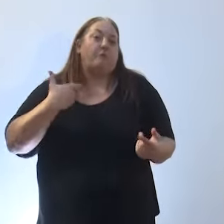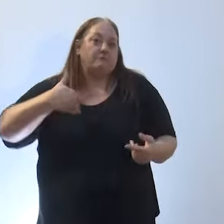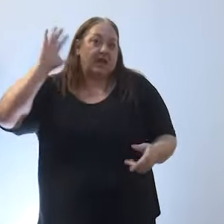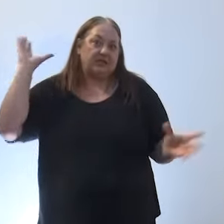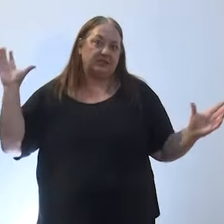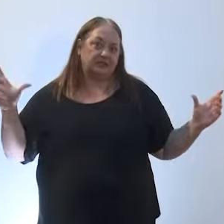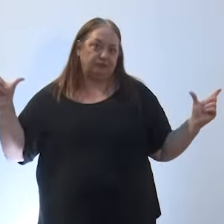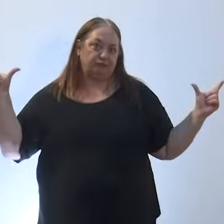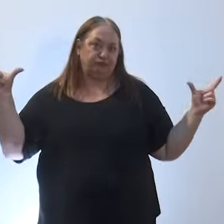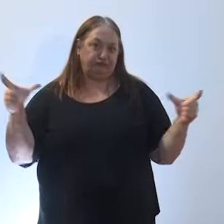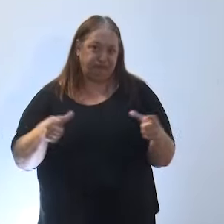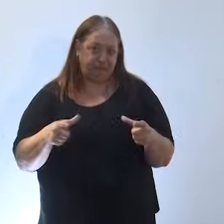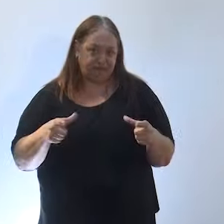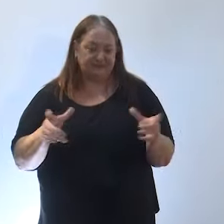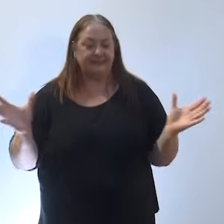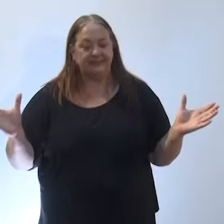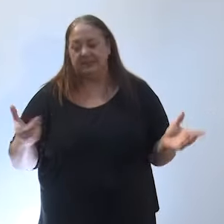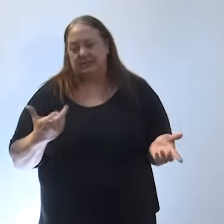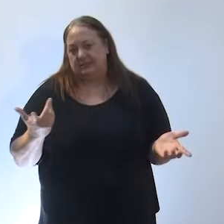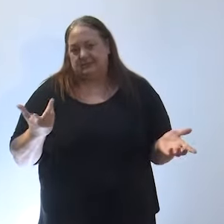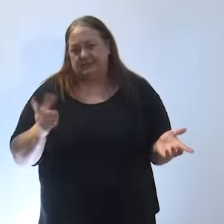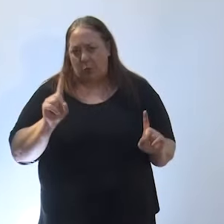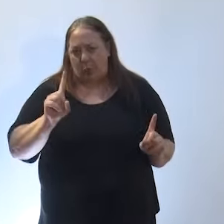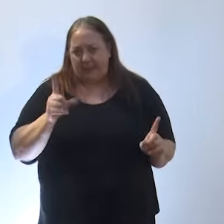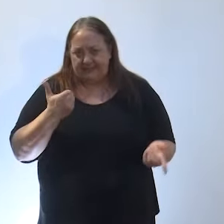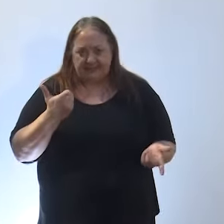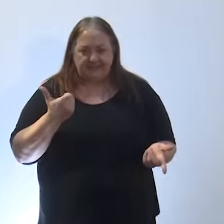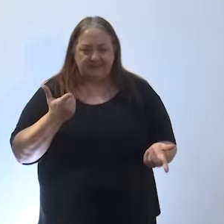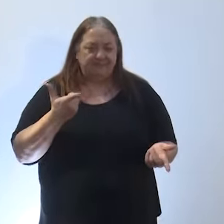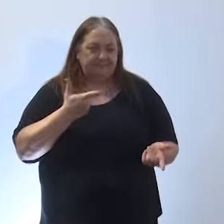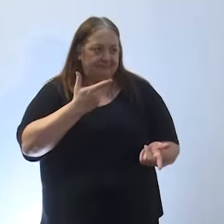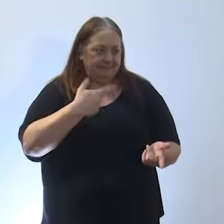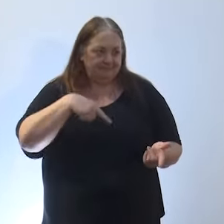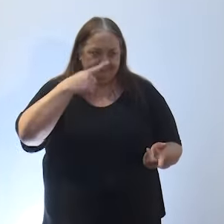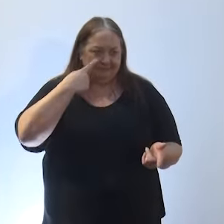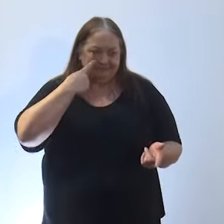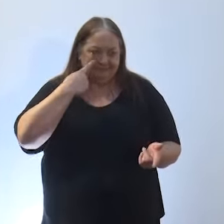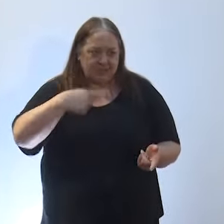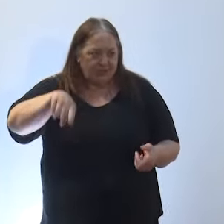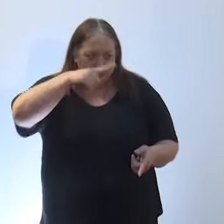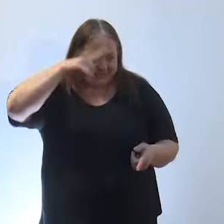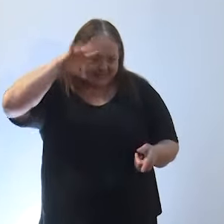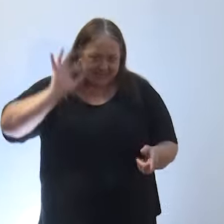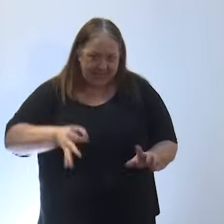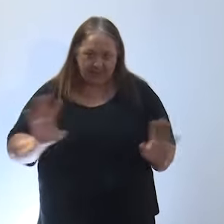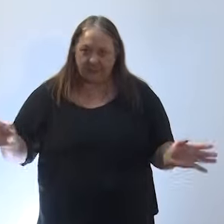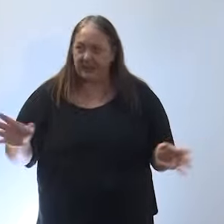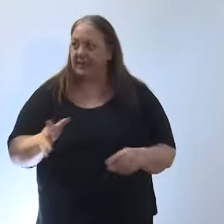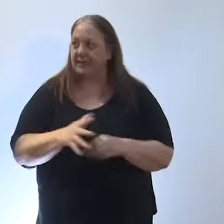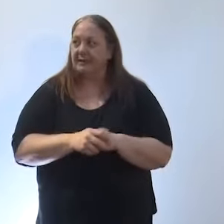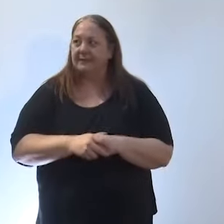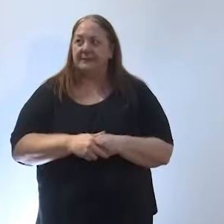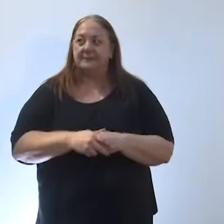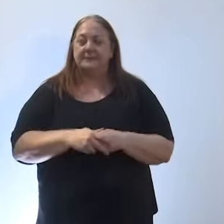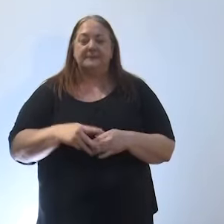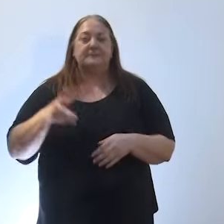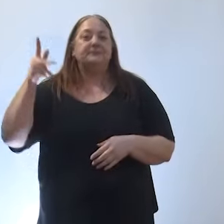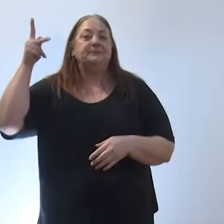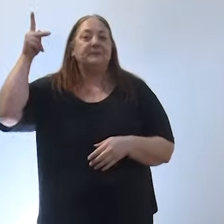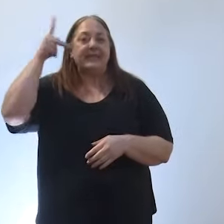ninguna novedad el quismo no alteró esto en términos